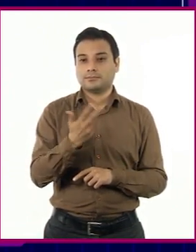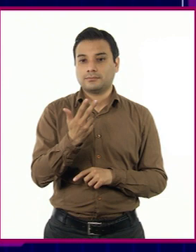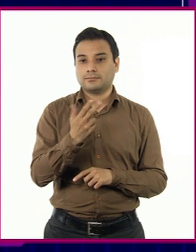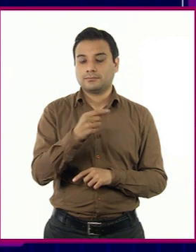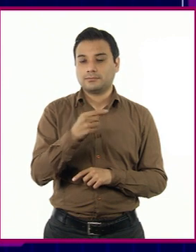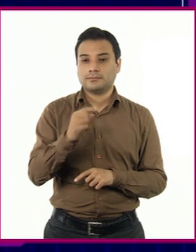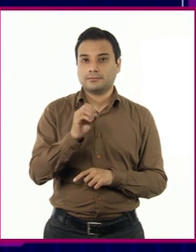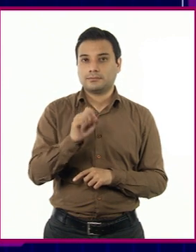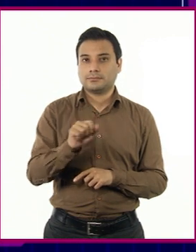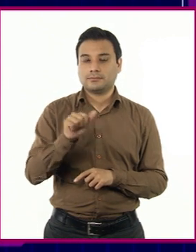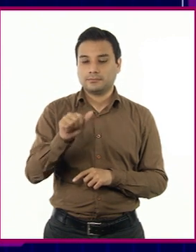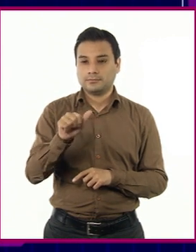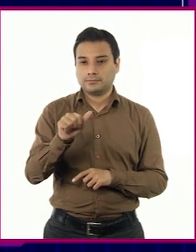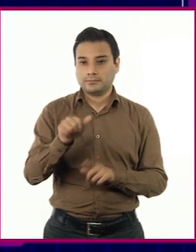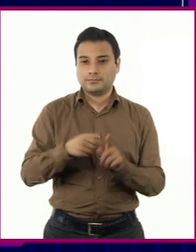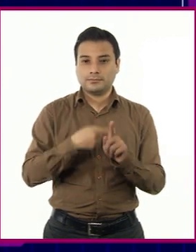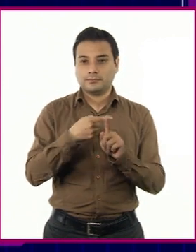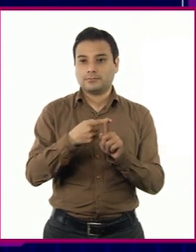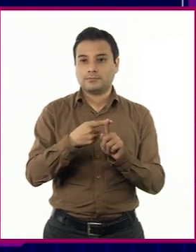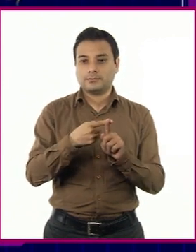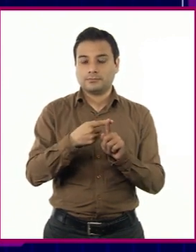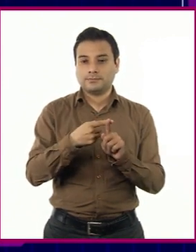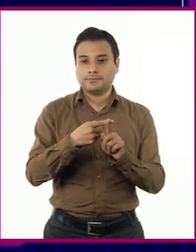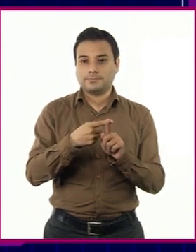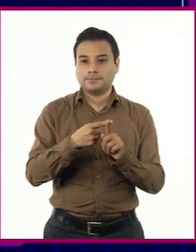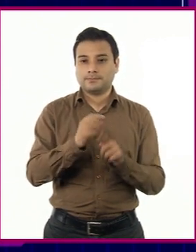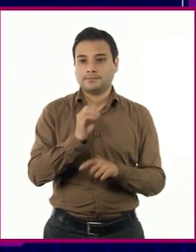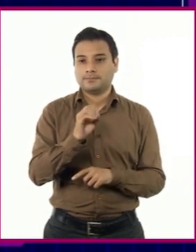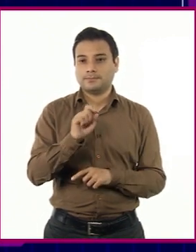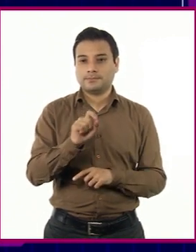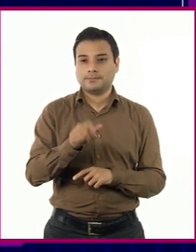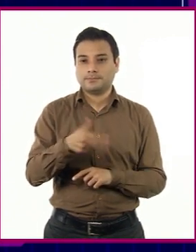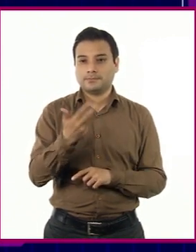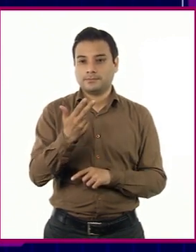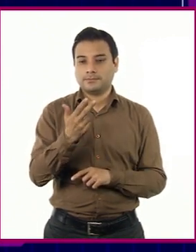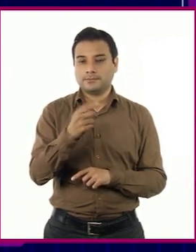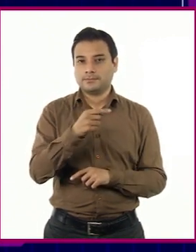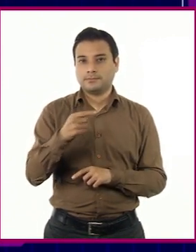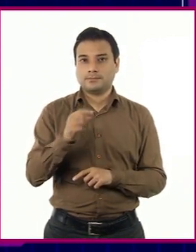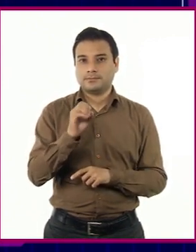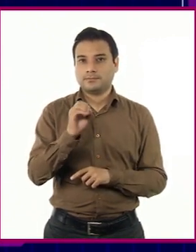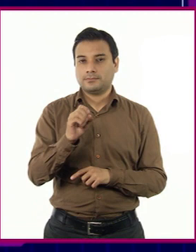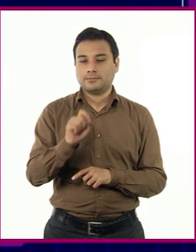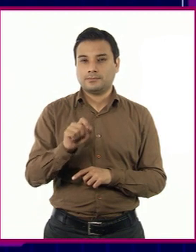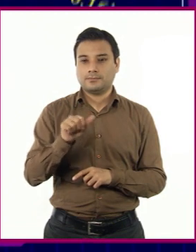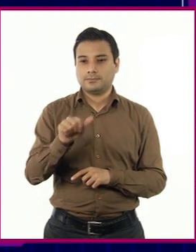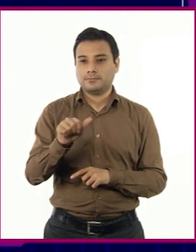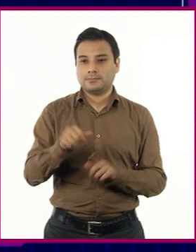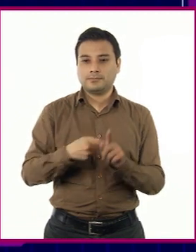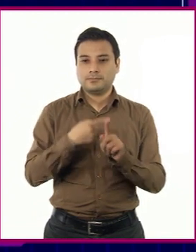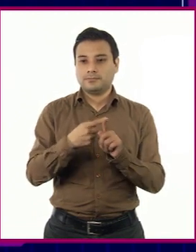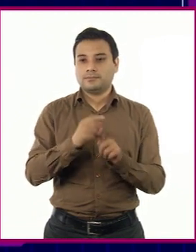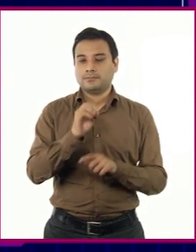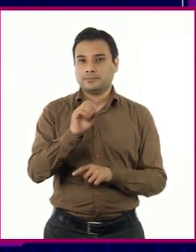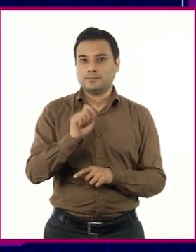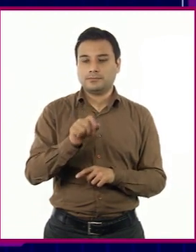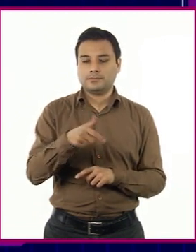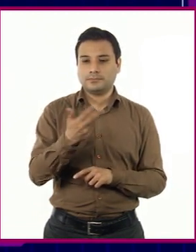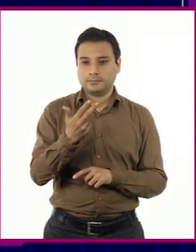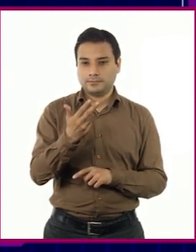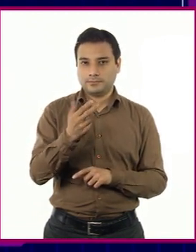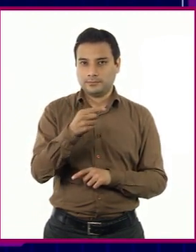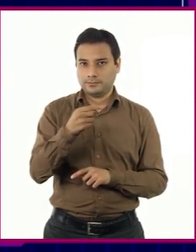menos 0.16 más el valor absoluto de 0.13 menos 0.16 más el valor absoluto